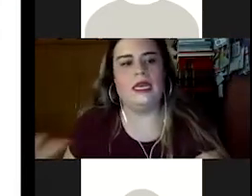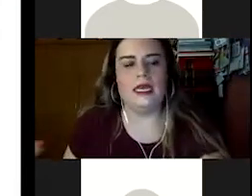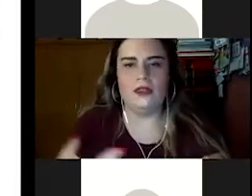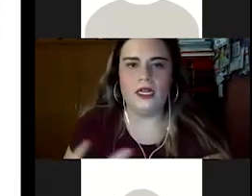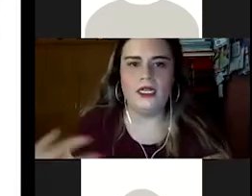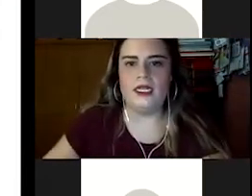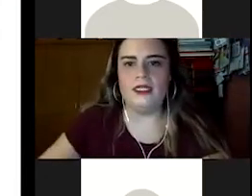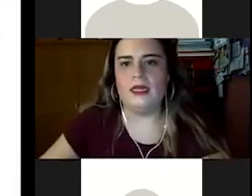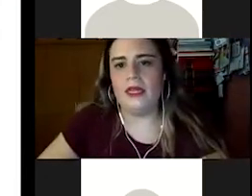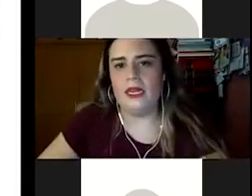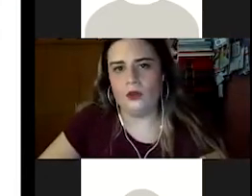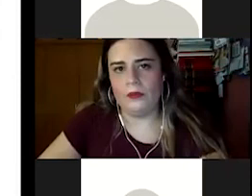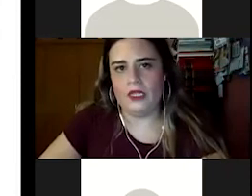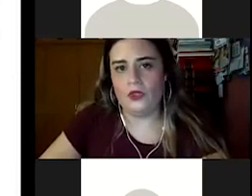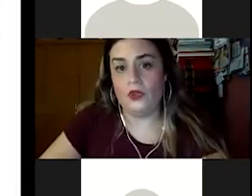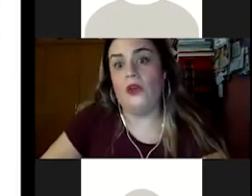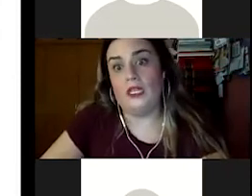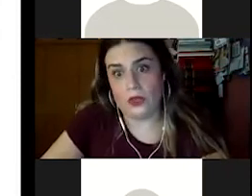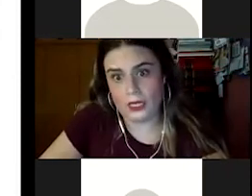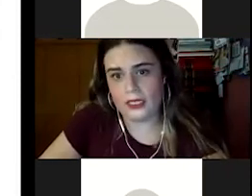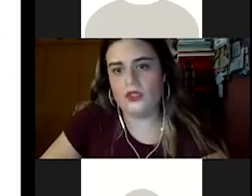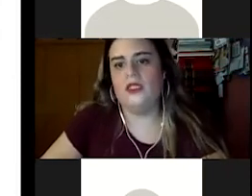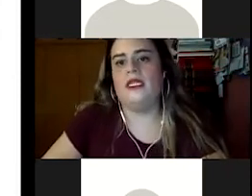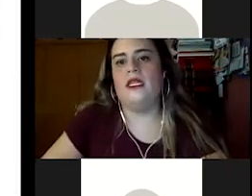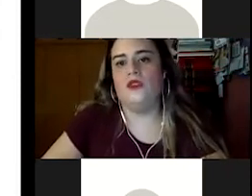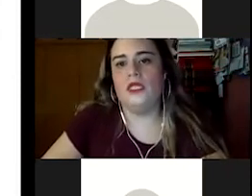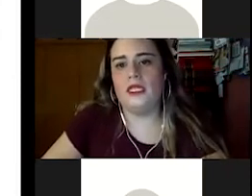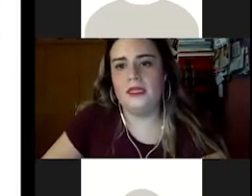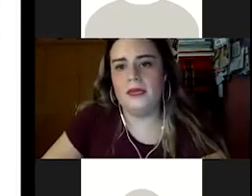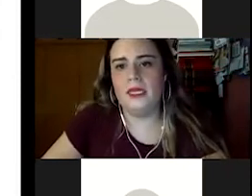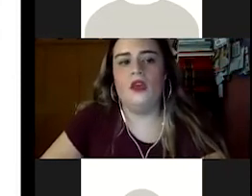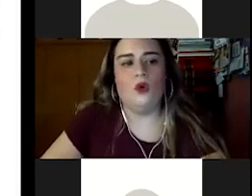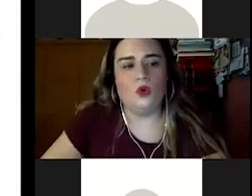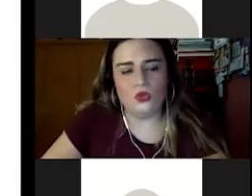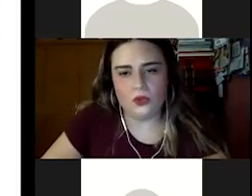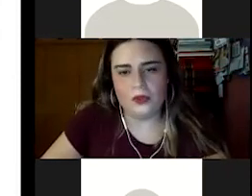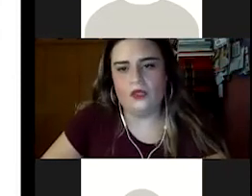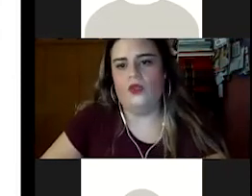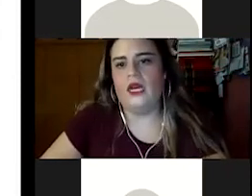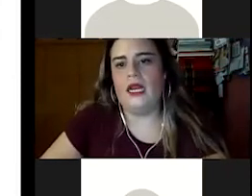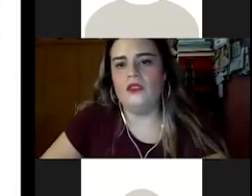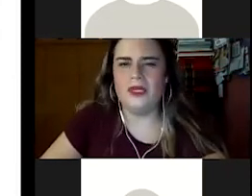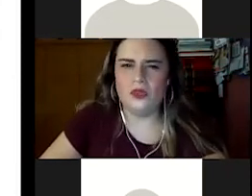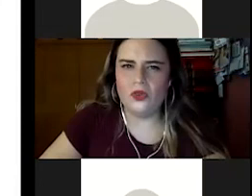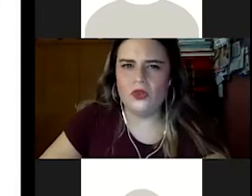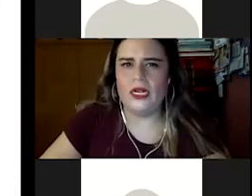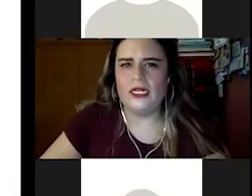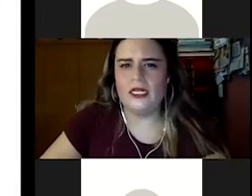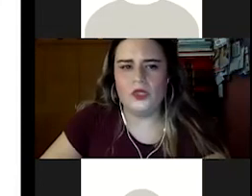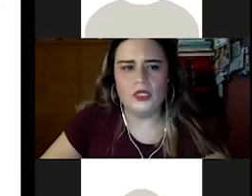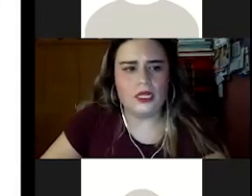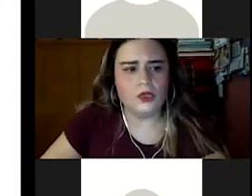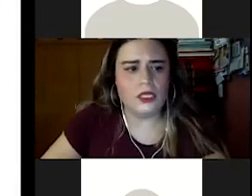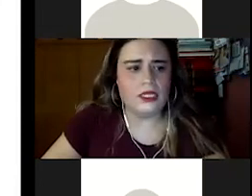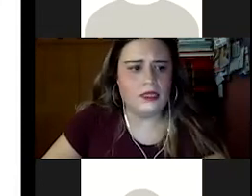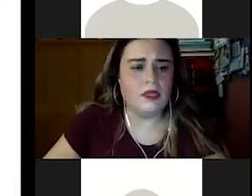que entran en el esquema de la cooperación, como las organizaciones de la sociedad civil o los gobiernos locales, sobre todo con organizaciones